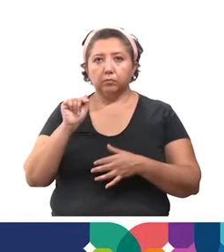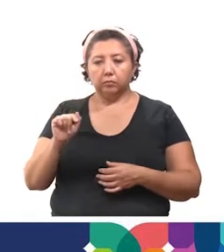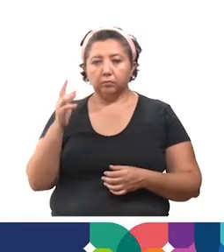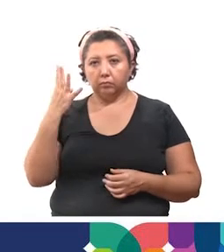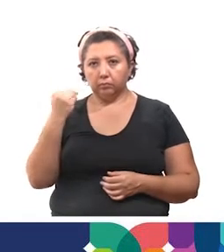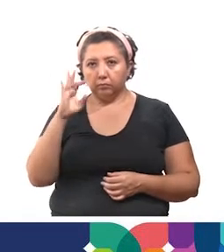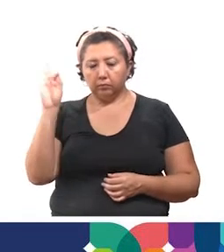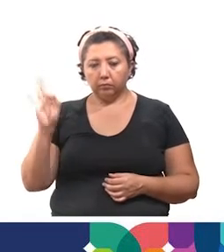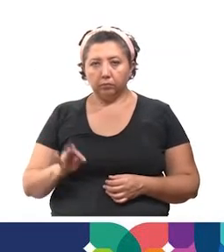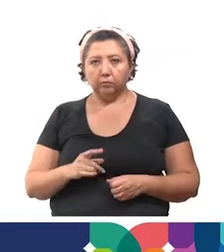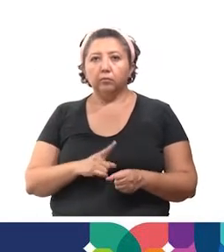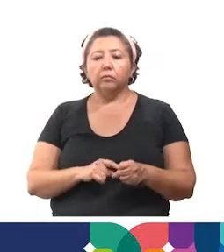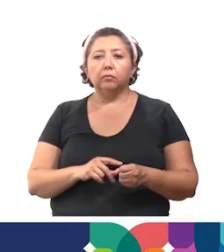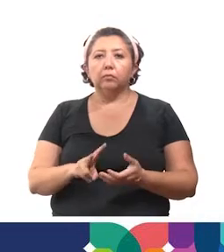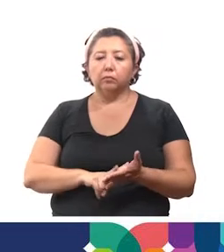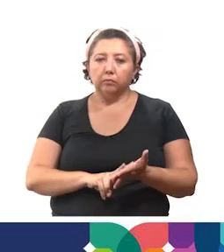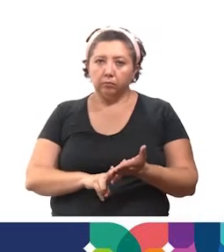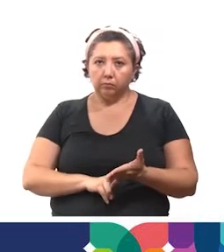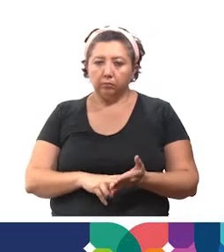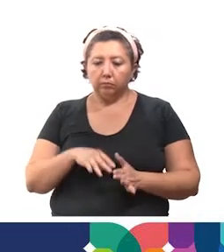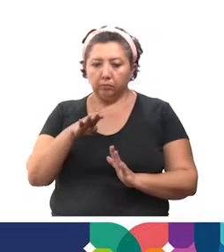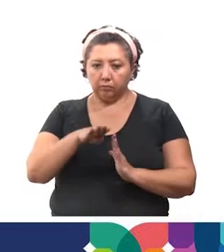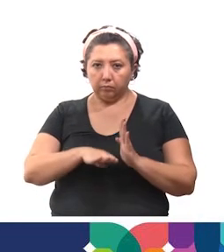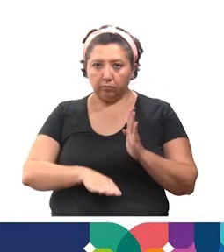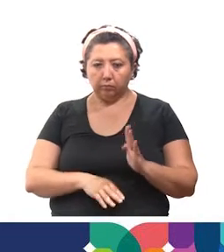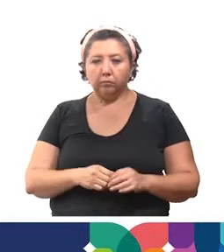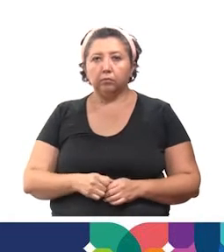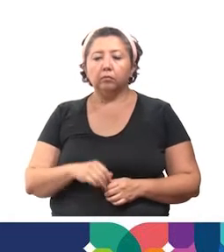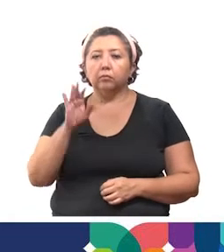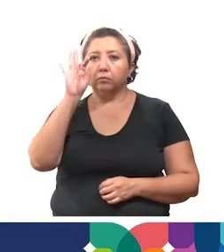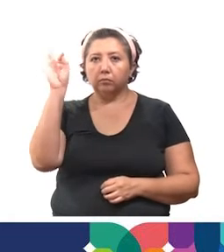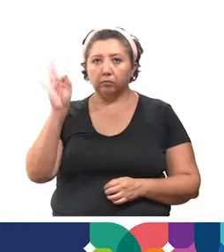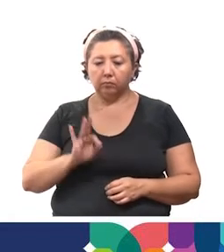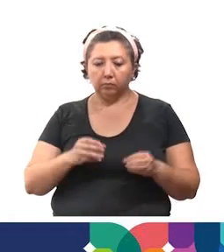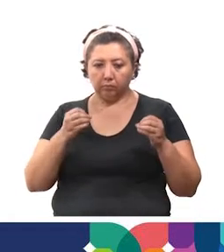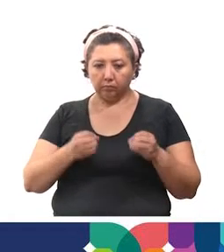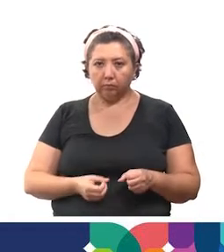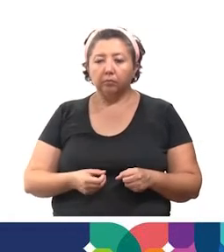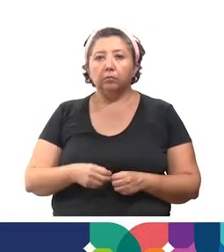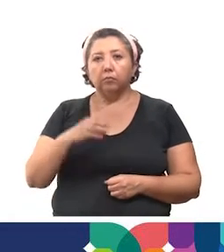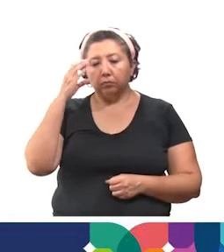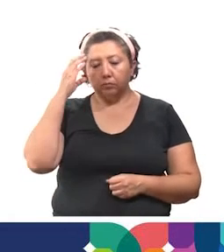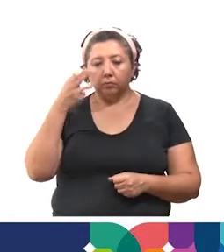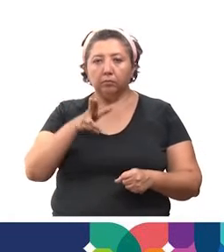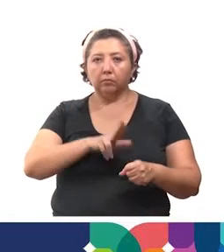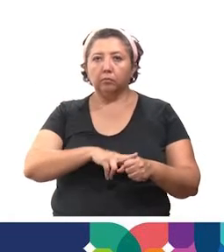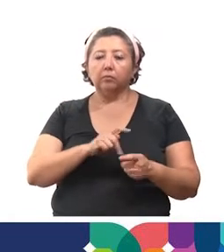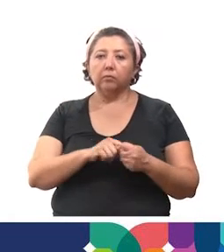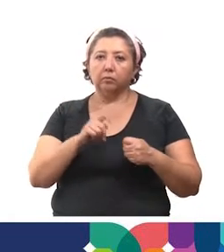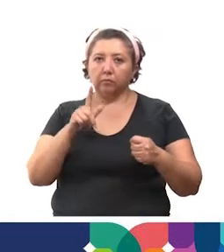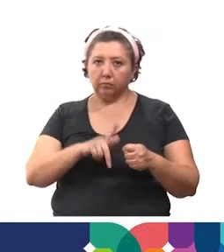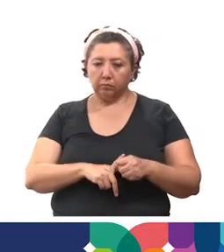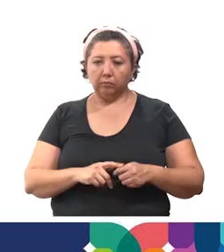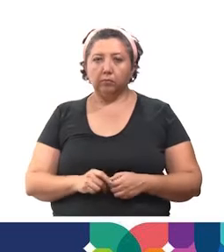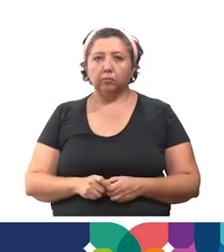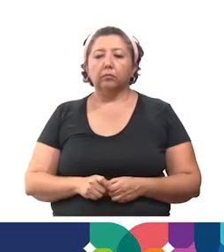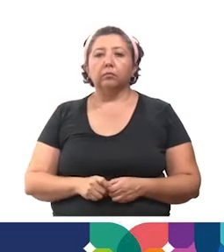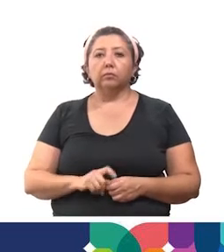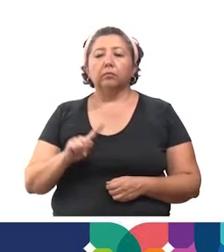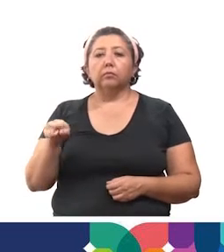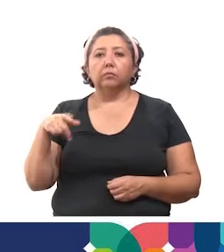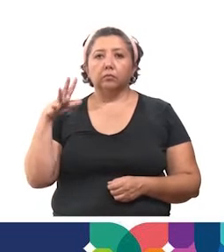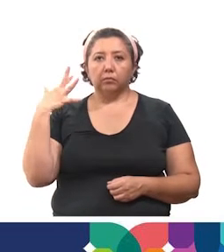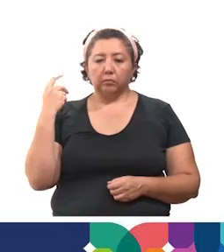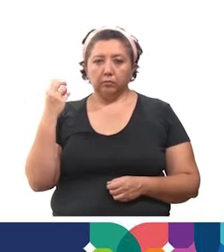.9%. Está en color verde y en descenso. El porcentaje de ocupación de camas de hospitalización total COVID y no COVID